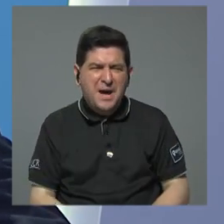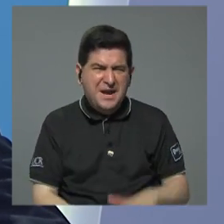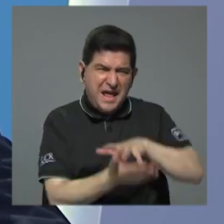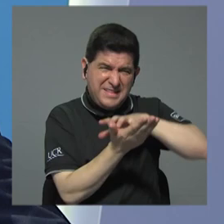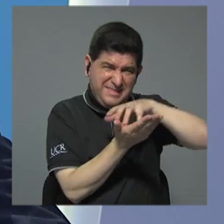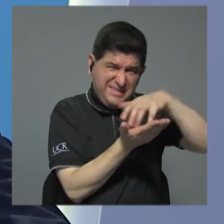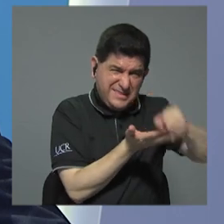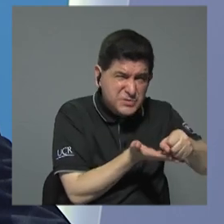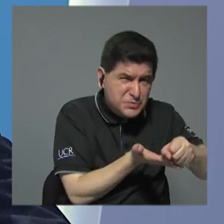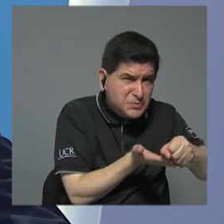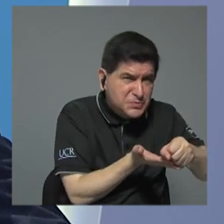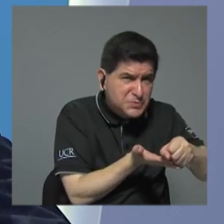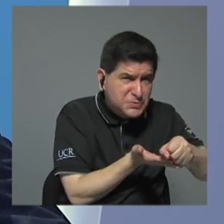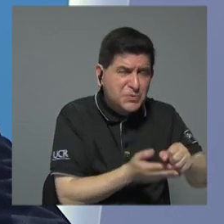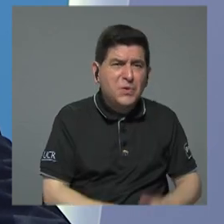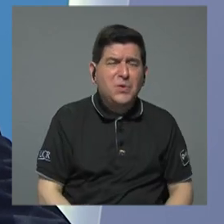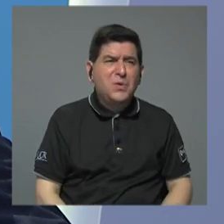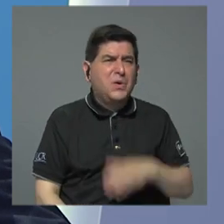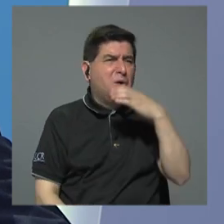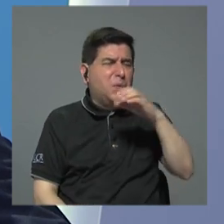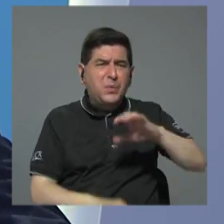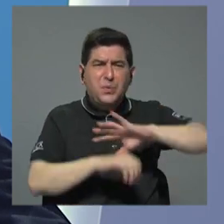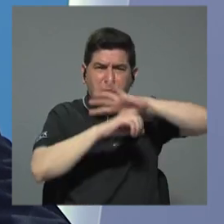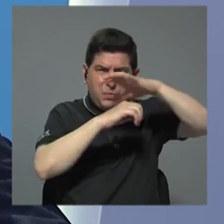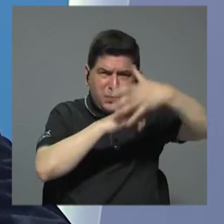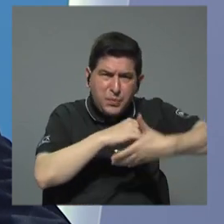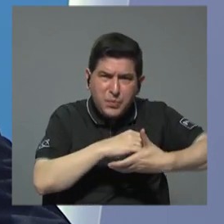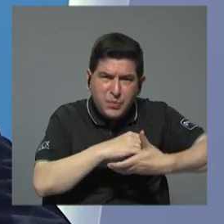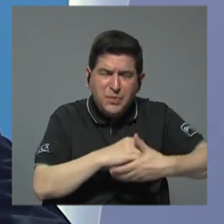daños del calentamiento global